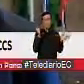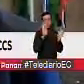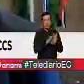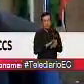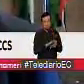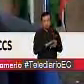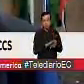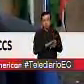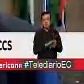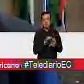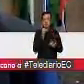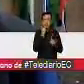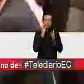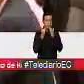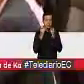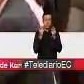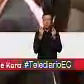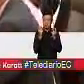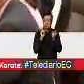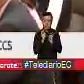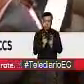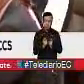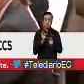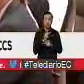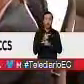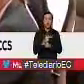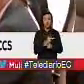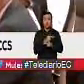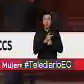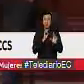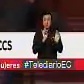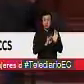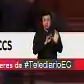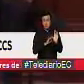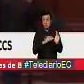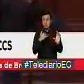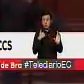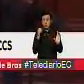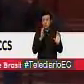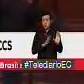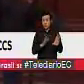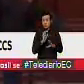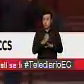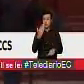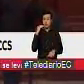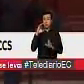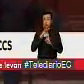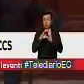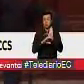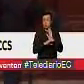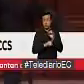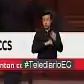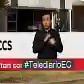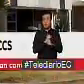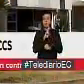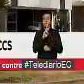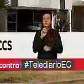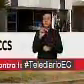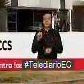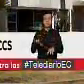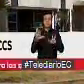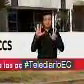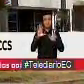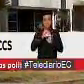corregir los errores de la forma más rápida. Y es que el Consejo de Participación Ciudadana existe en nuestro país desde la Constitución de Montecristi del 2008. La